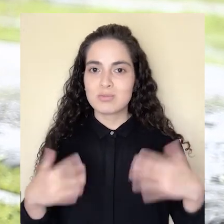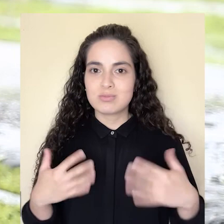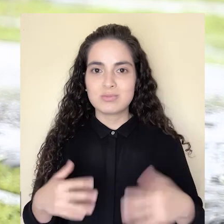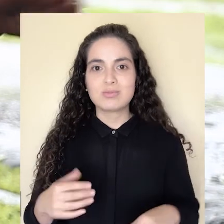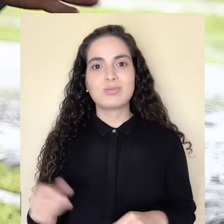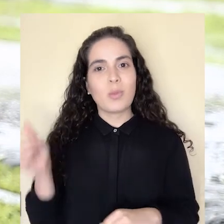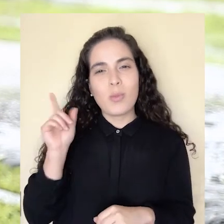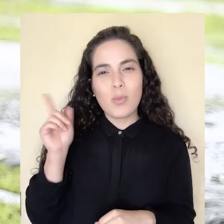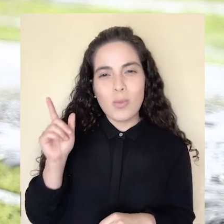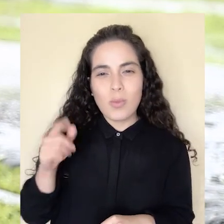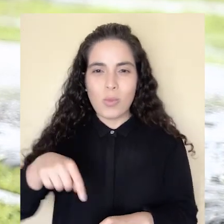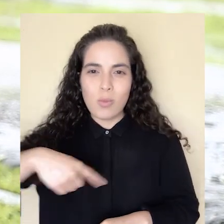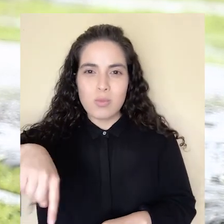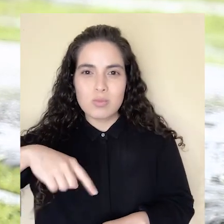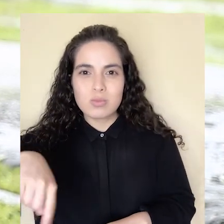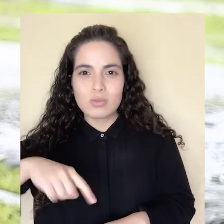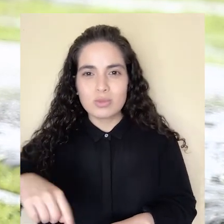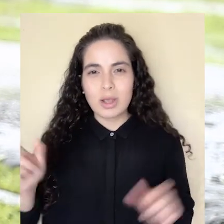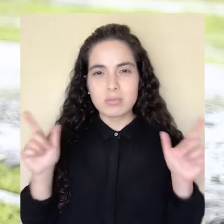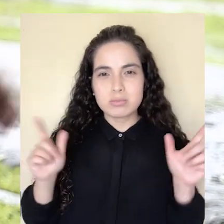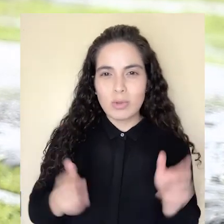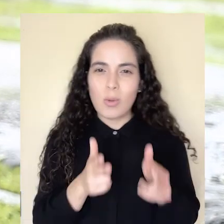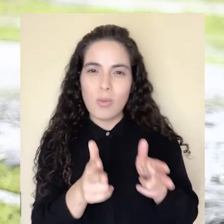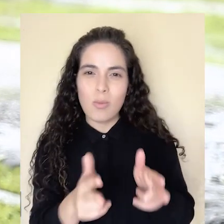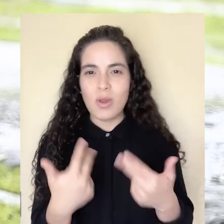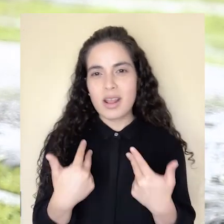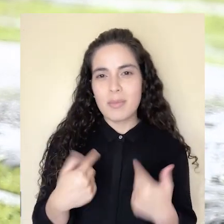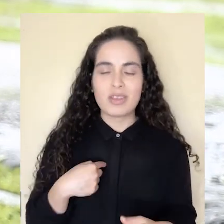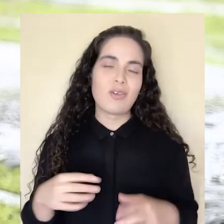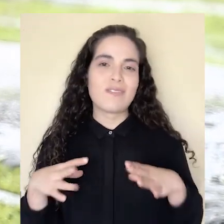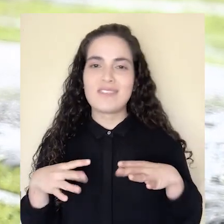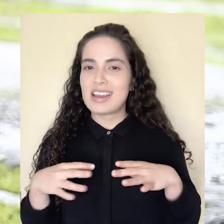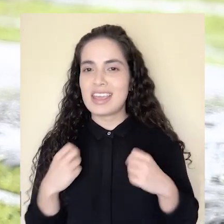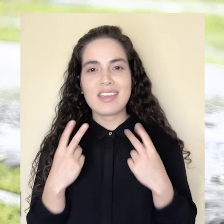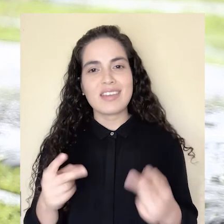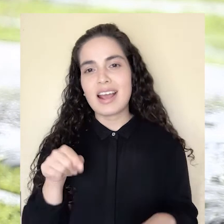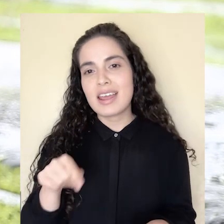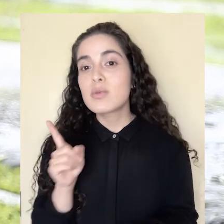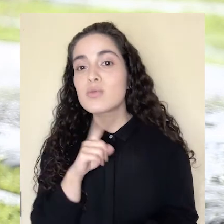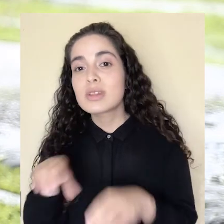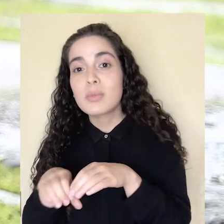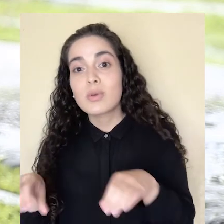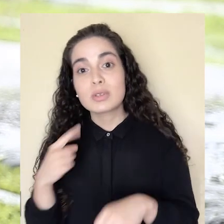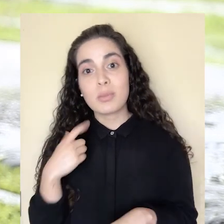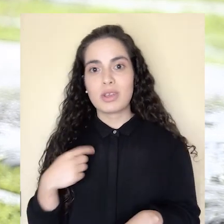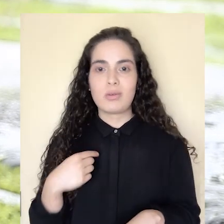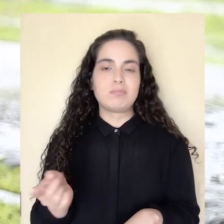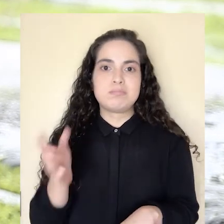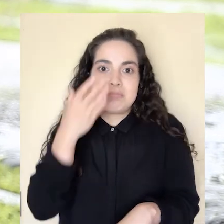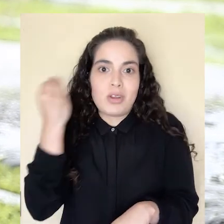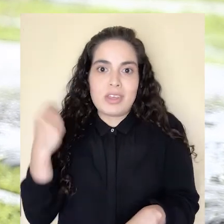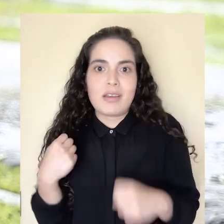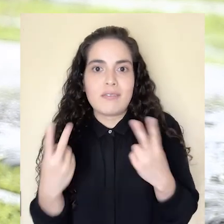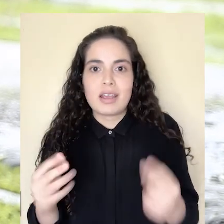un aparato ahí, puta, la talla ahí, ya ni venía, yo era feliz ahí porque no me daba ni cuenta cuando llegaba a